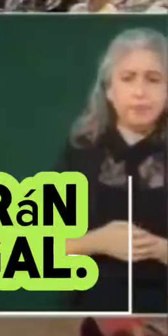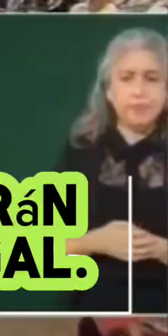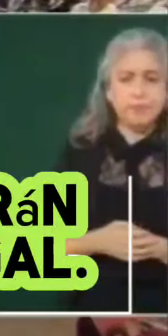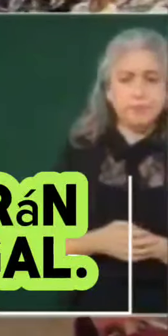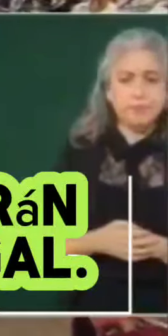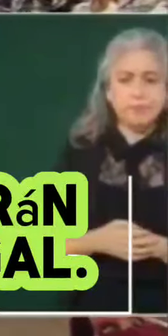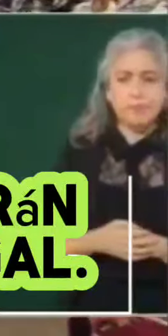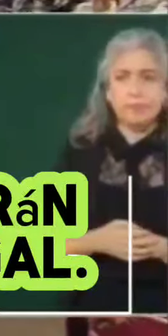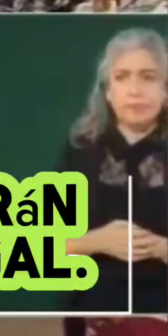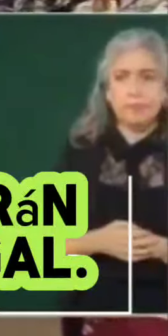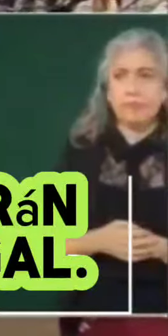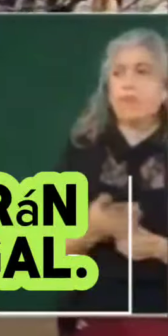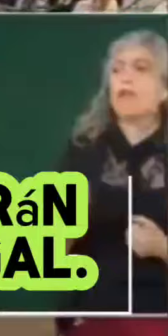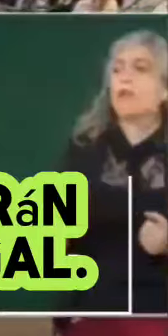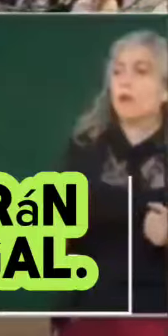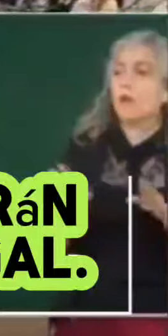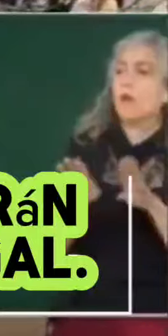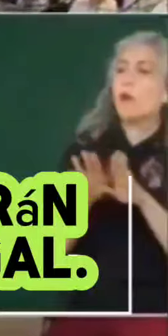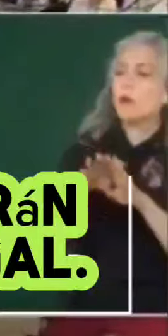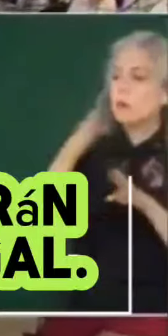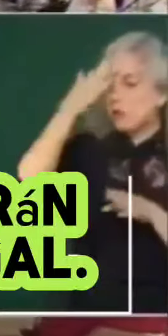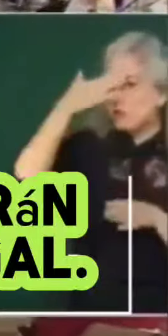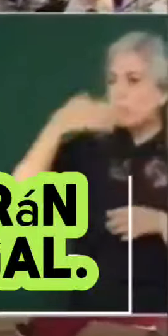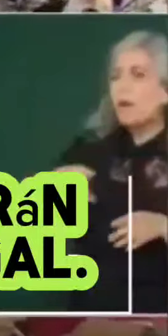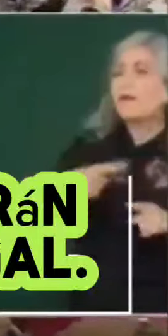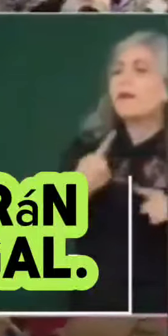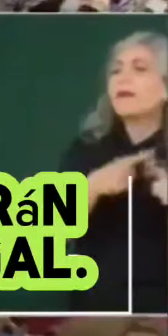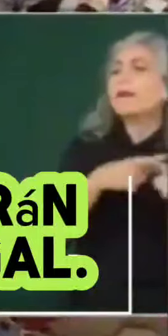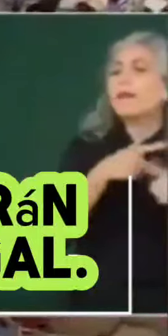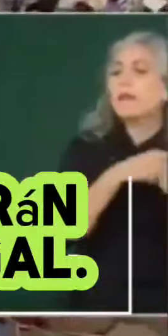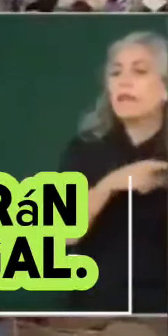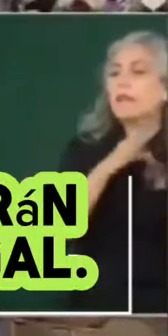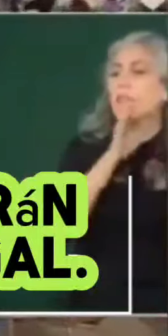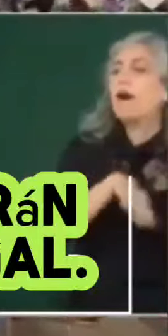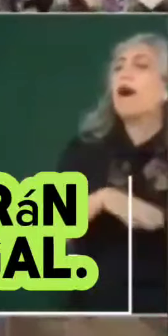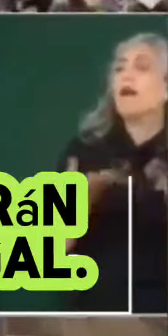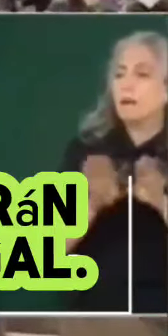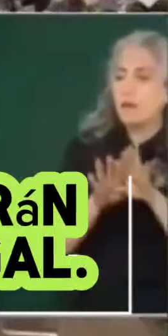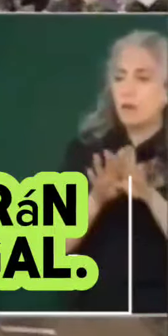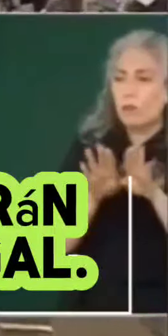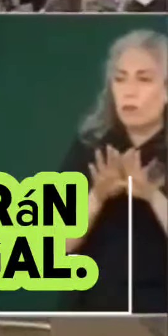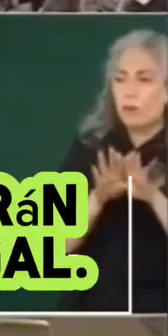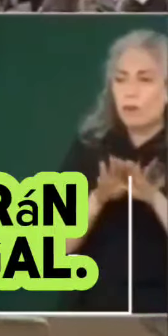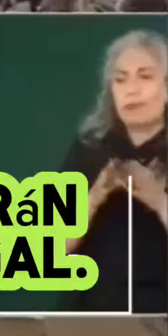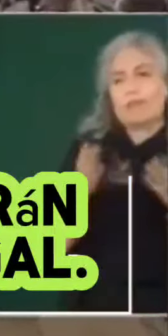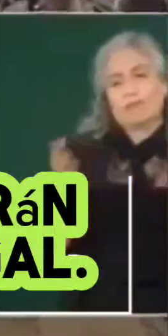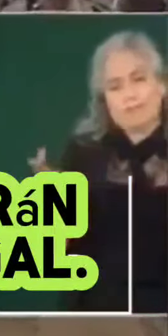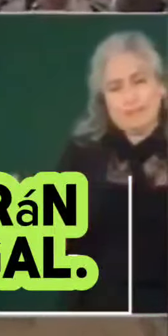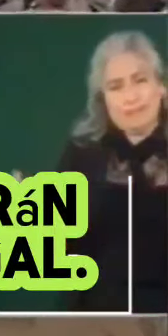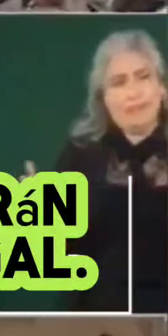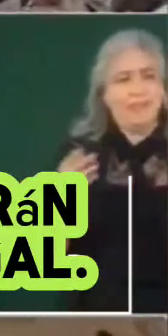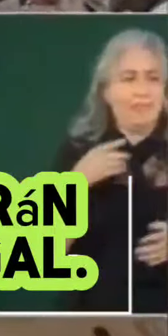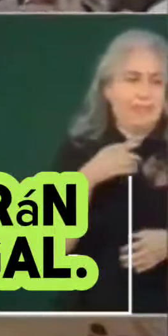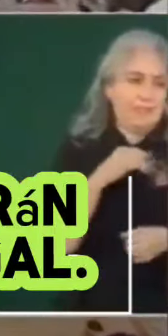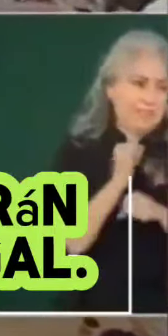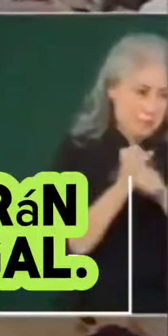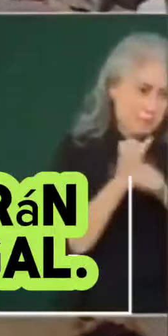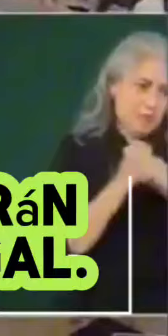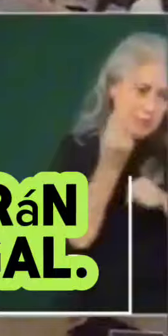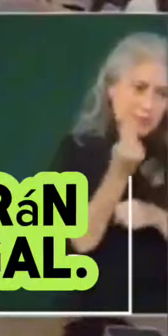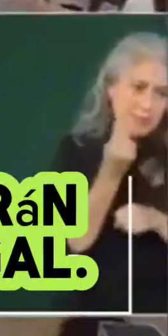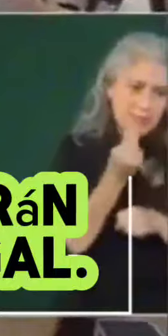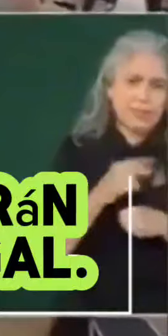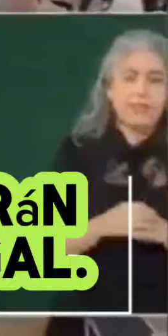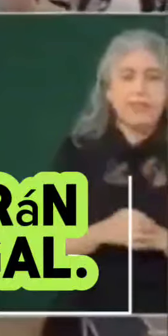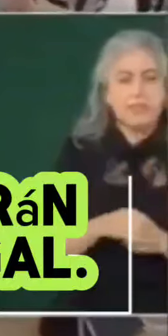¿Cómo van a saber quiénes fueron si no se investigan? Ah, porque hay bastantes imágenes. Ayer estaban pasando